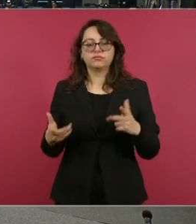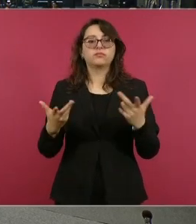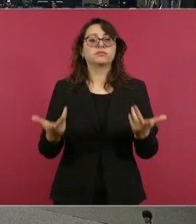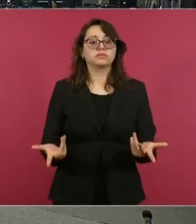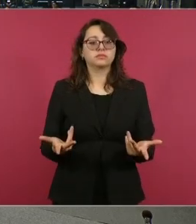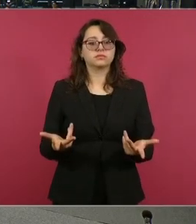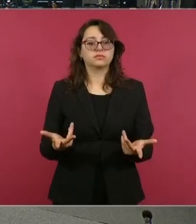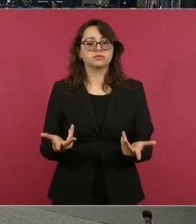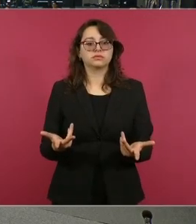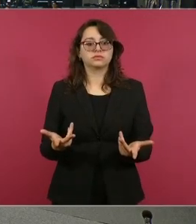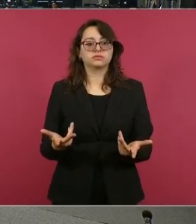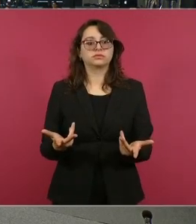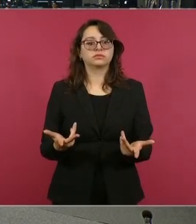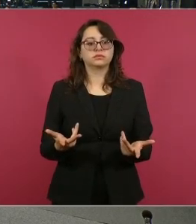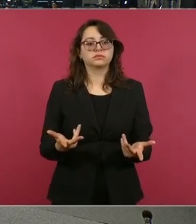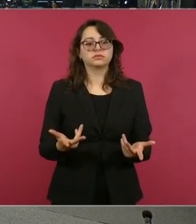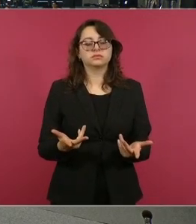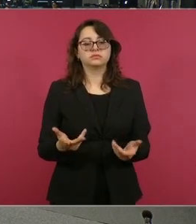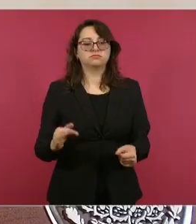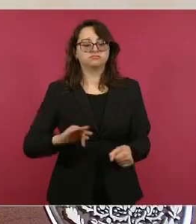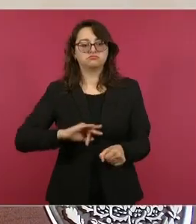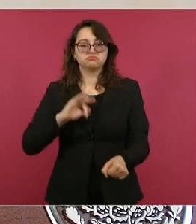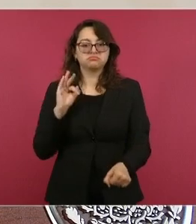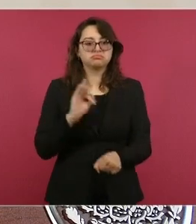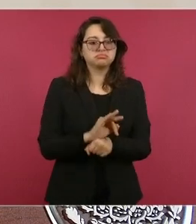librado muchos amparos.